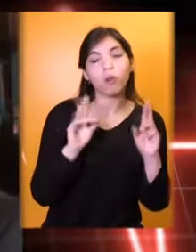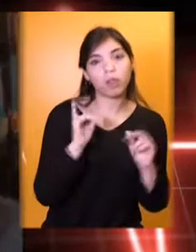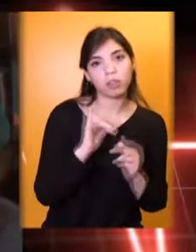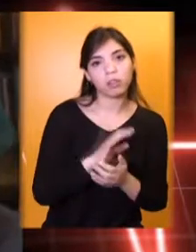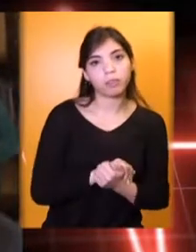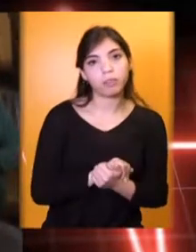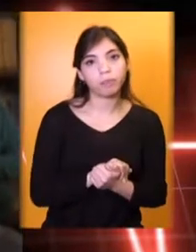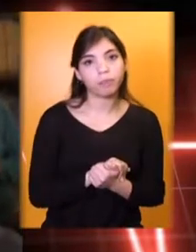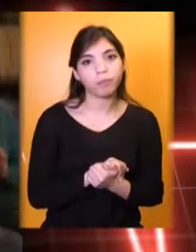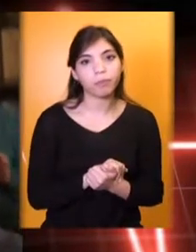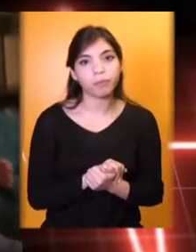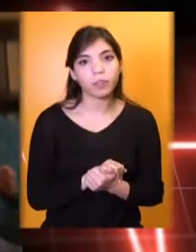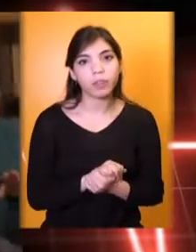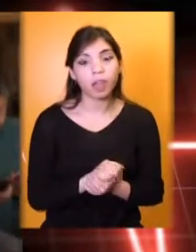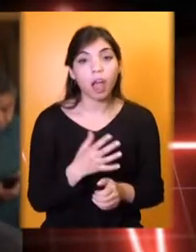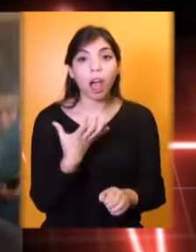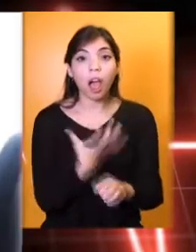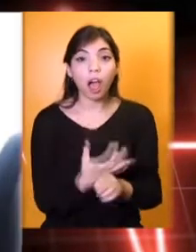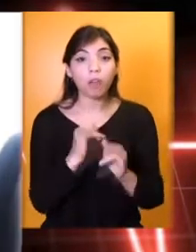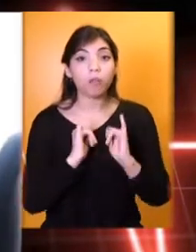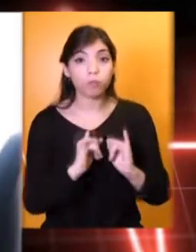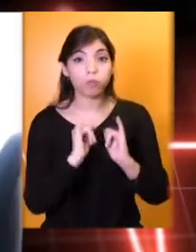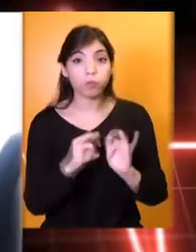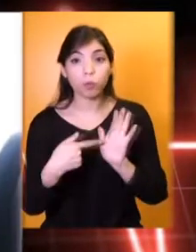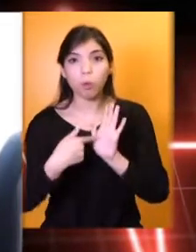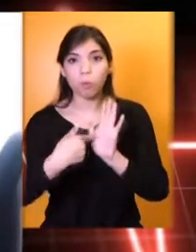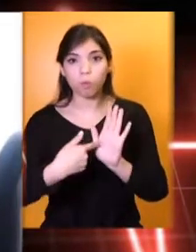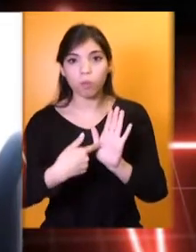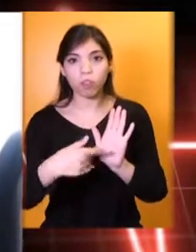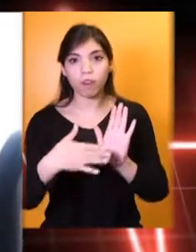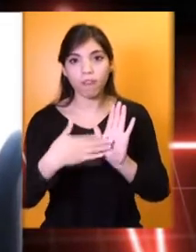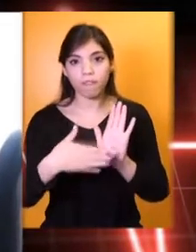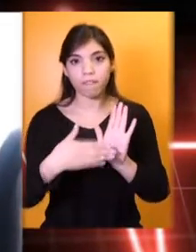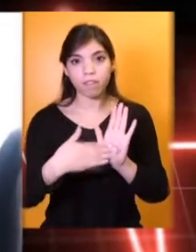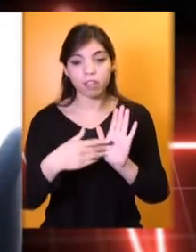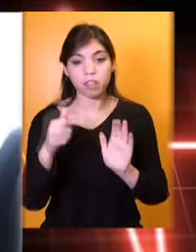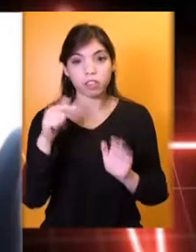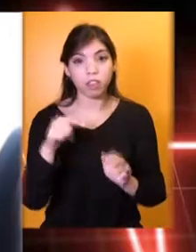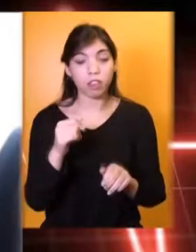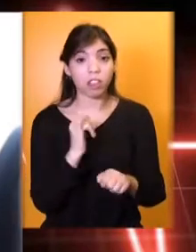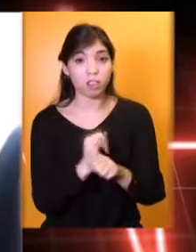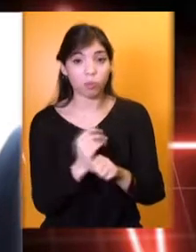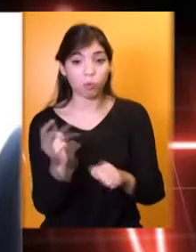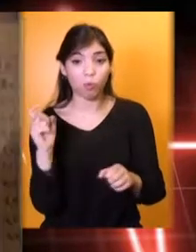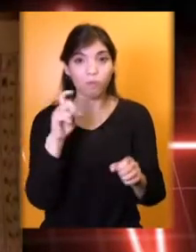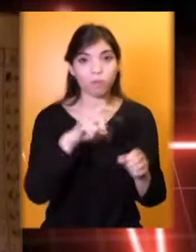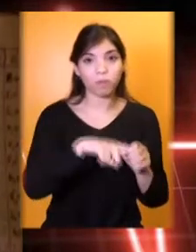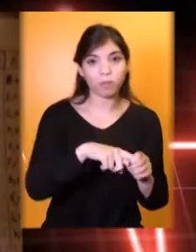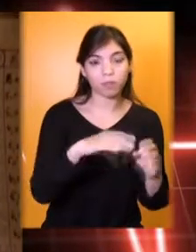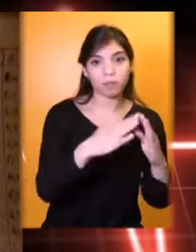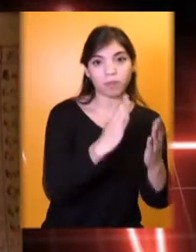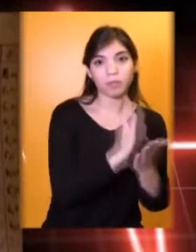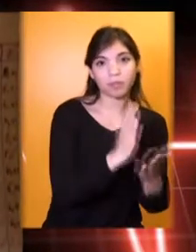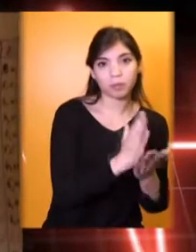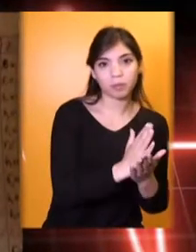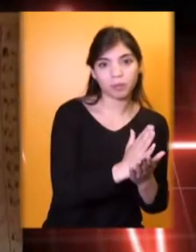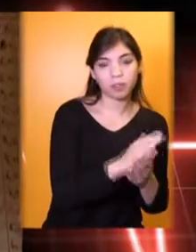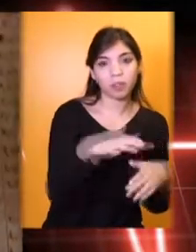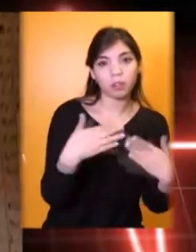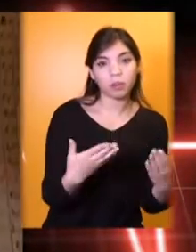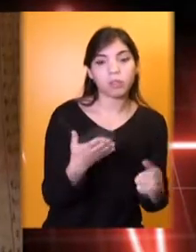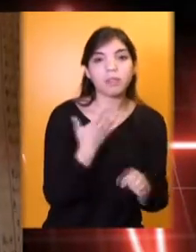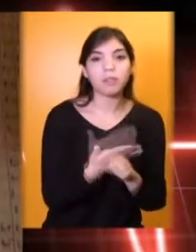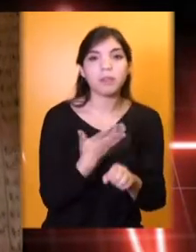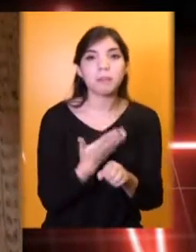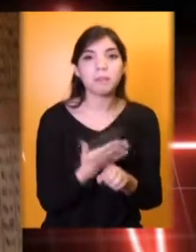A juicio del jurista, habrían antecedentes que demostrarían que Víctor Gutiérrez estuvo al interior de varios establecimientos educacionales, por lo que se